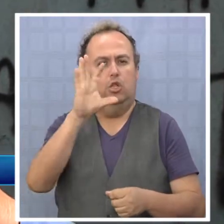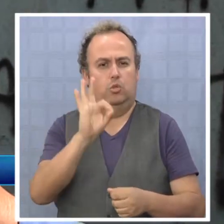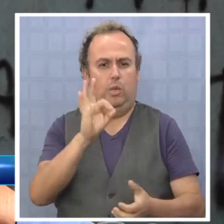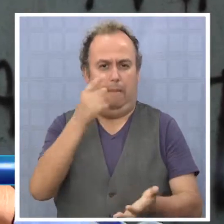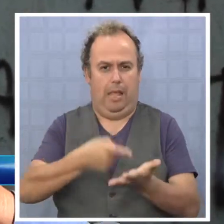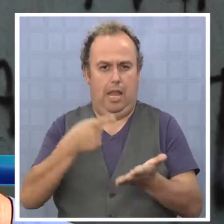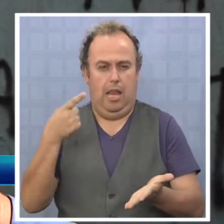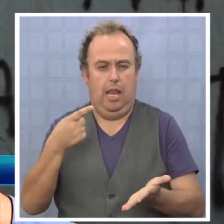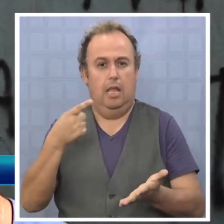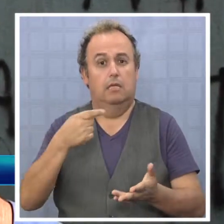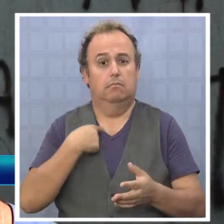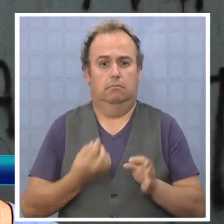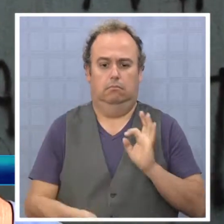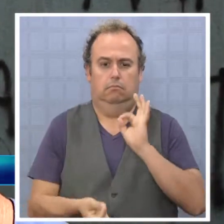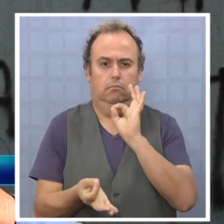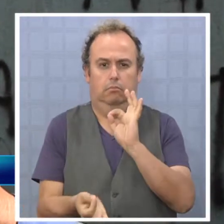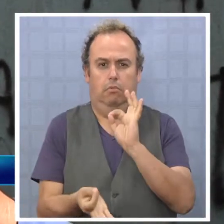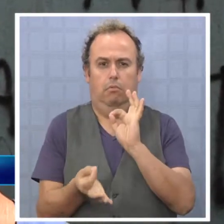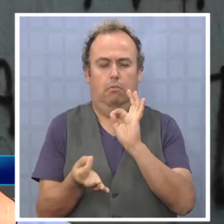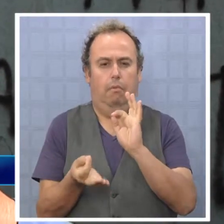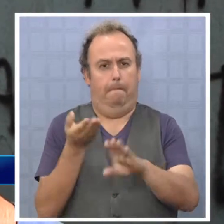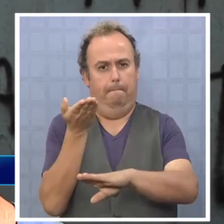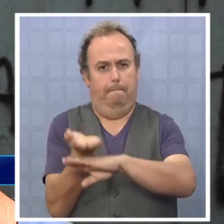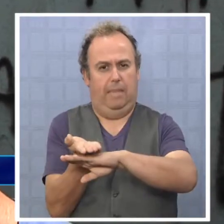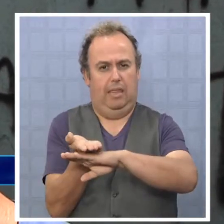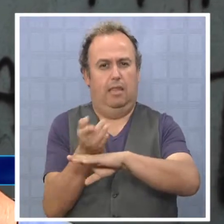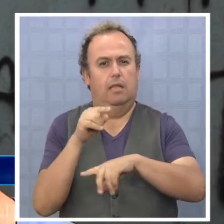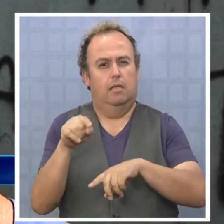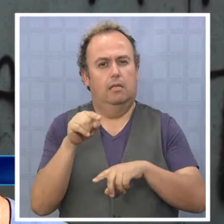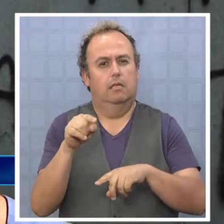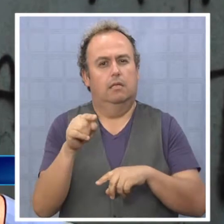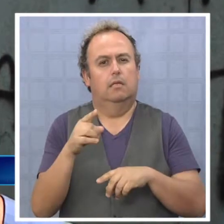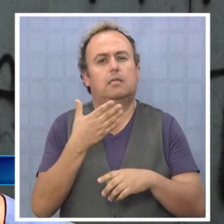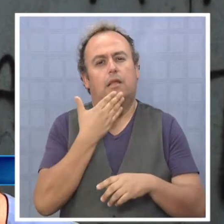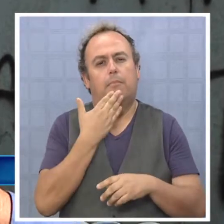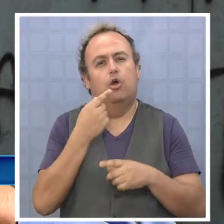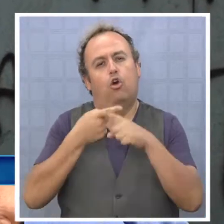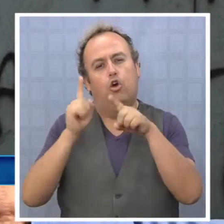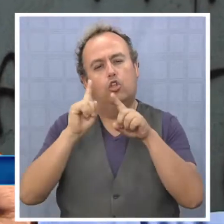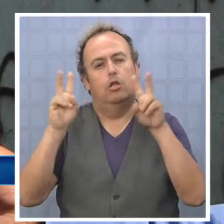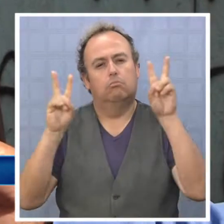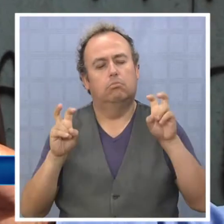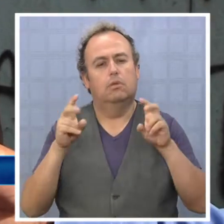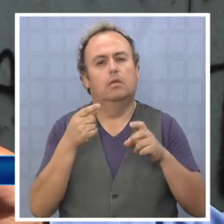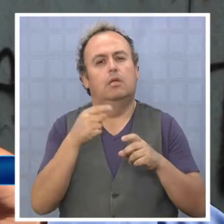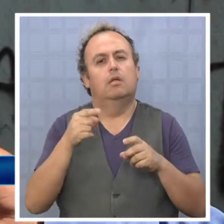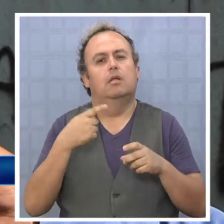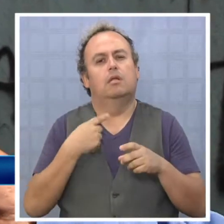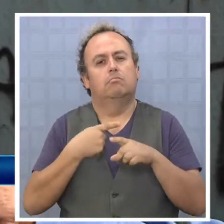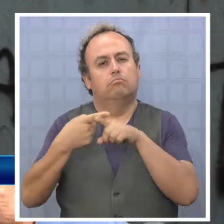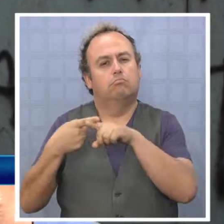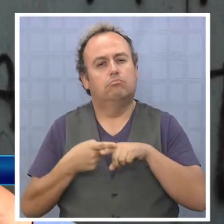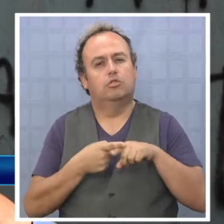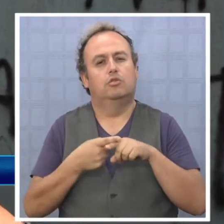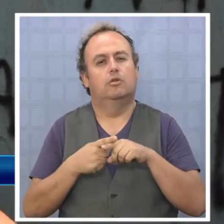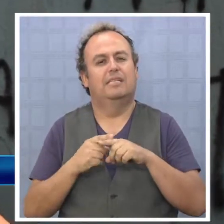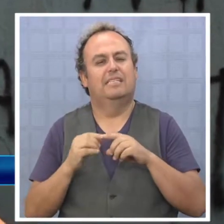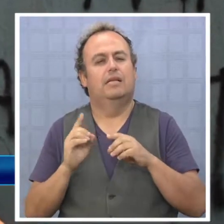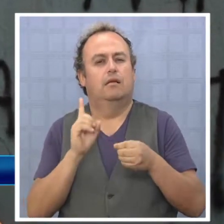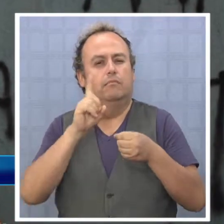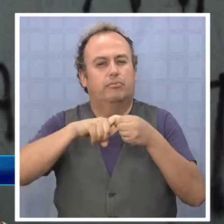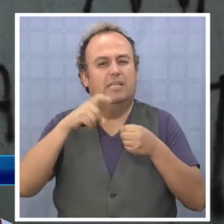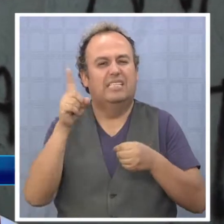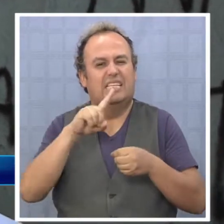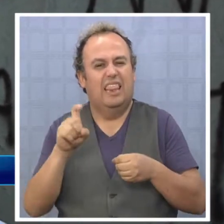pesos. Esa es nuestra principal propuesta, aparte obviamente de las demás reivindicaciones sociales, que como son un trabajo seguro, un